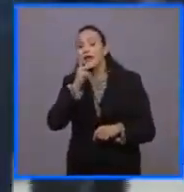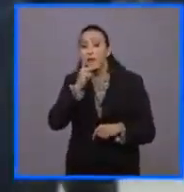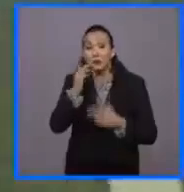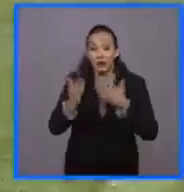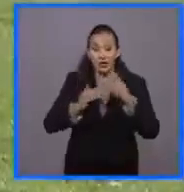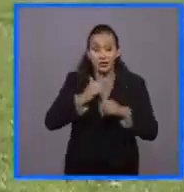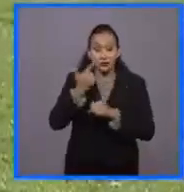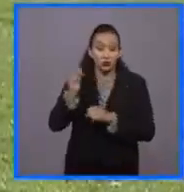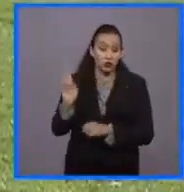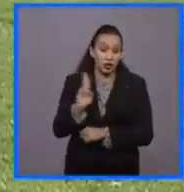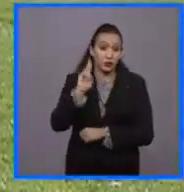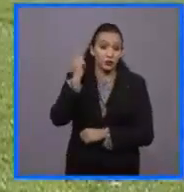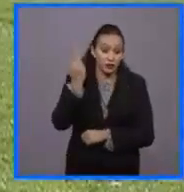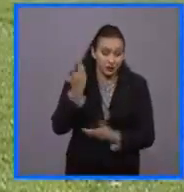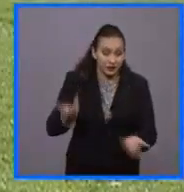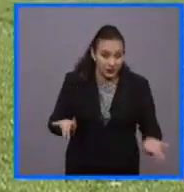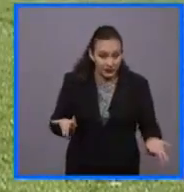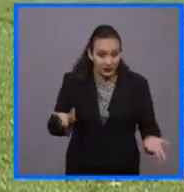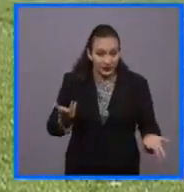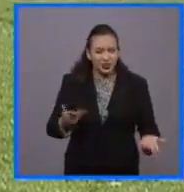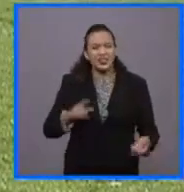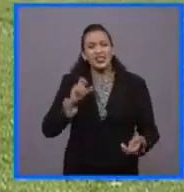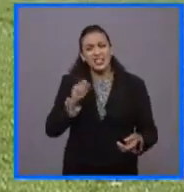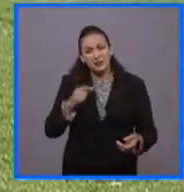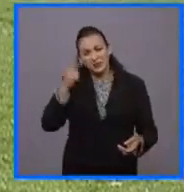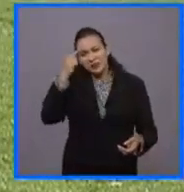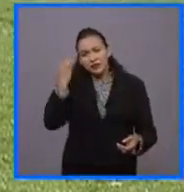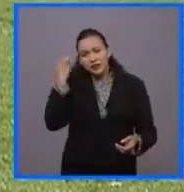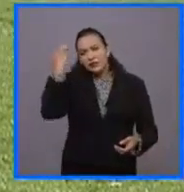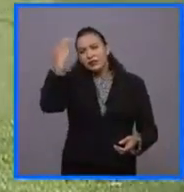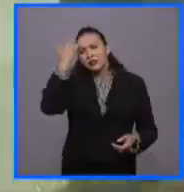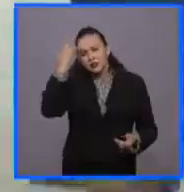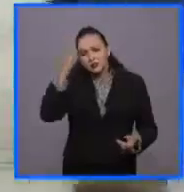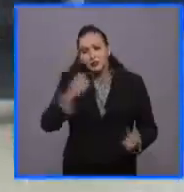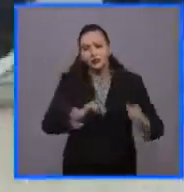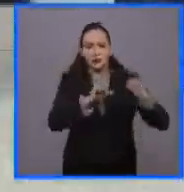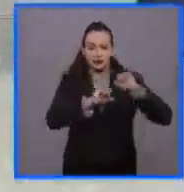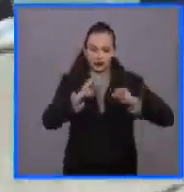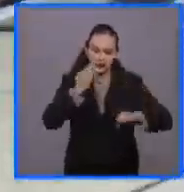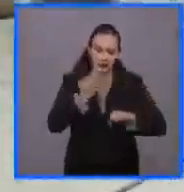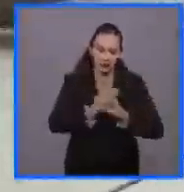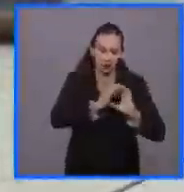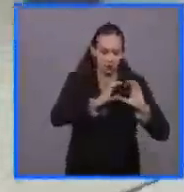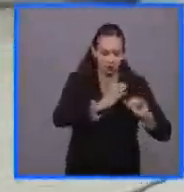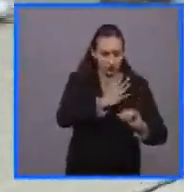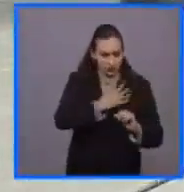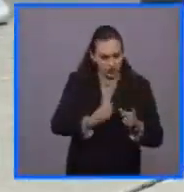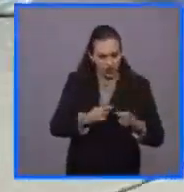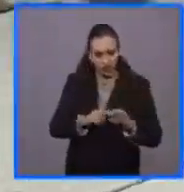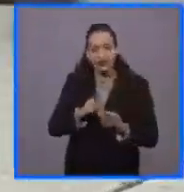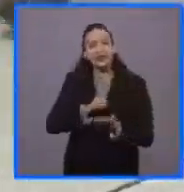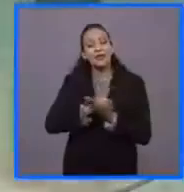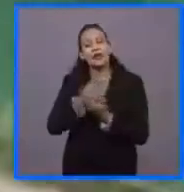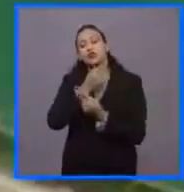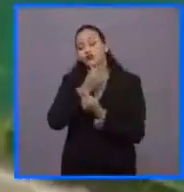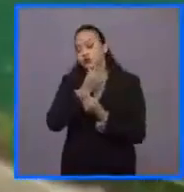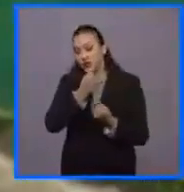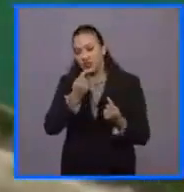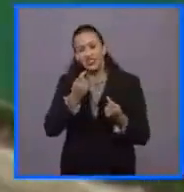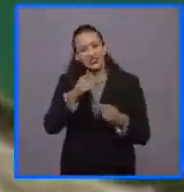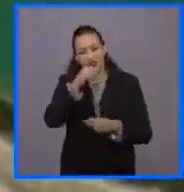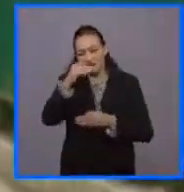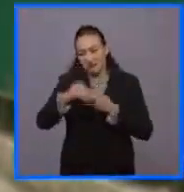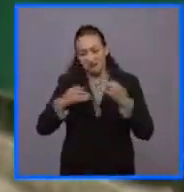universitarios, así como reflexionar sobre los cuidados, la corresponsabilidad y los derechos de las infancias en